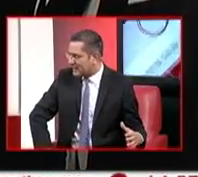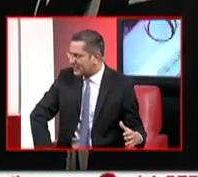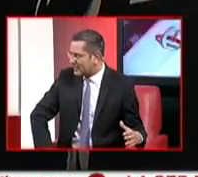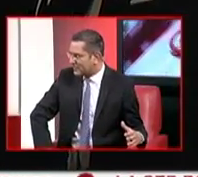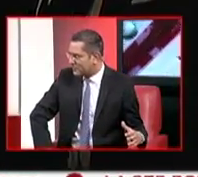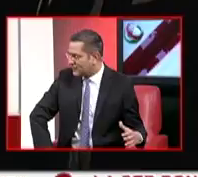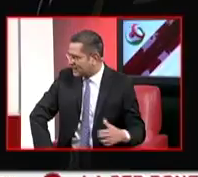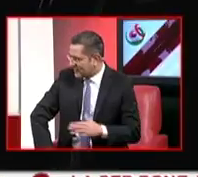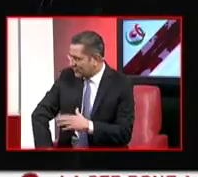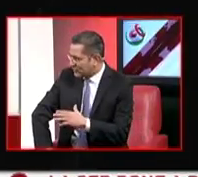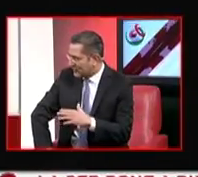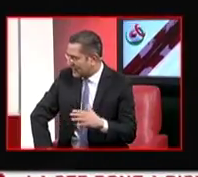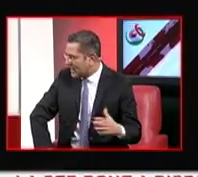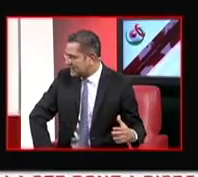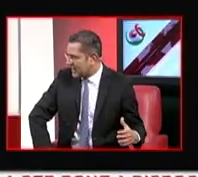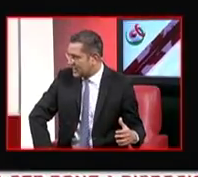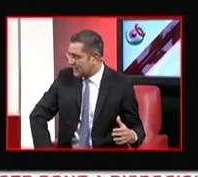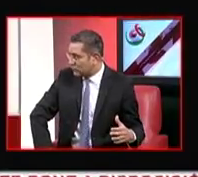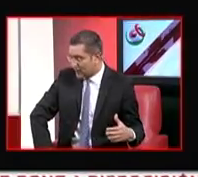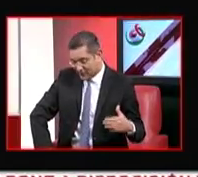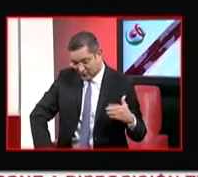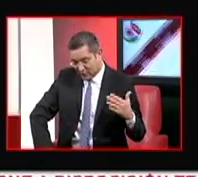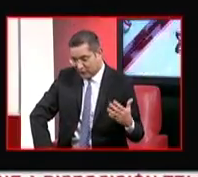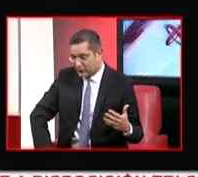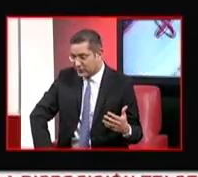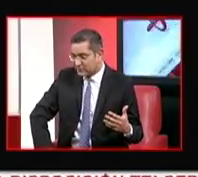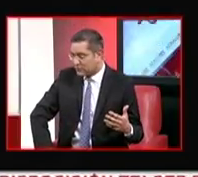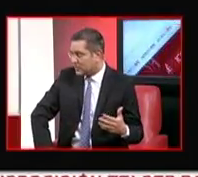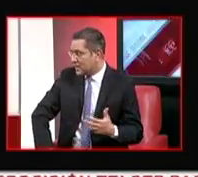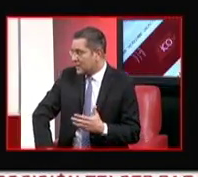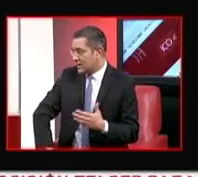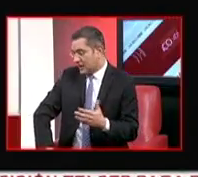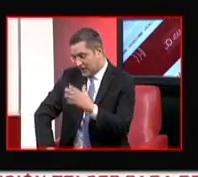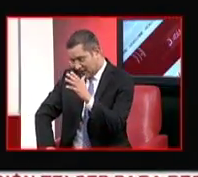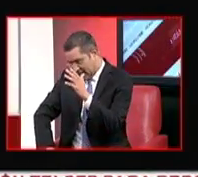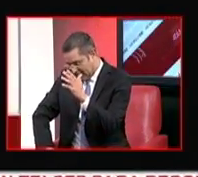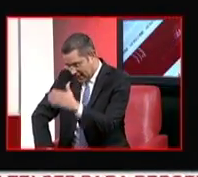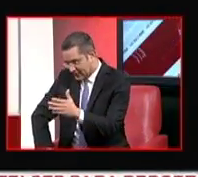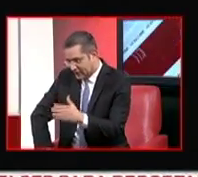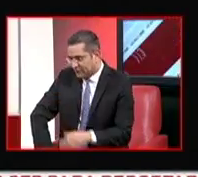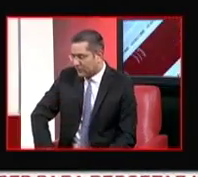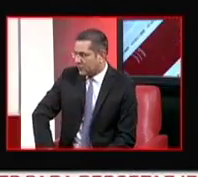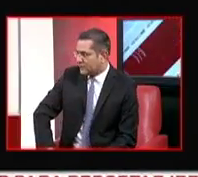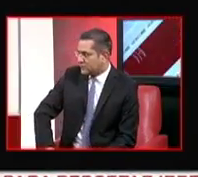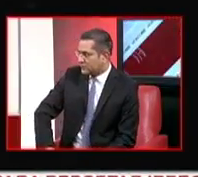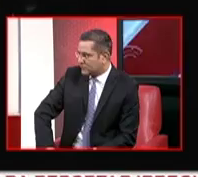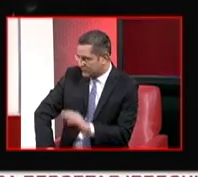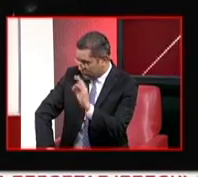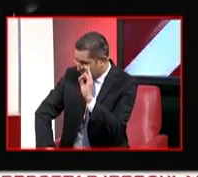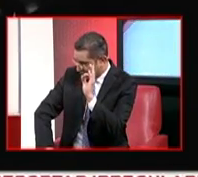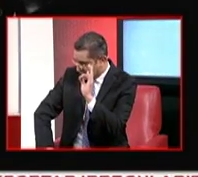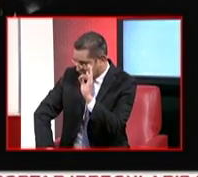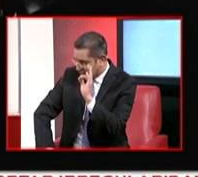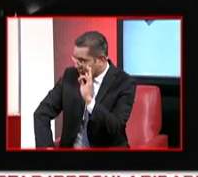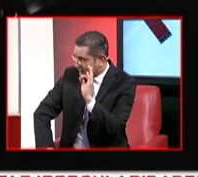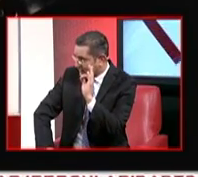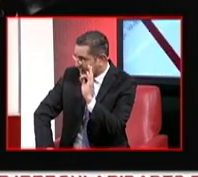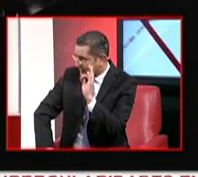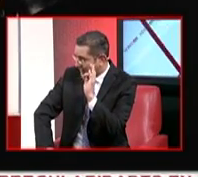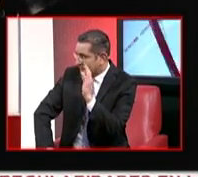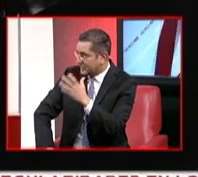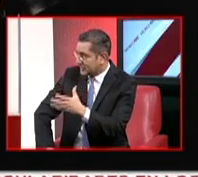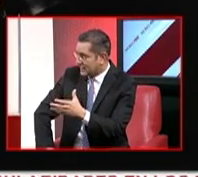saber de los avatares de la literatura que son profundísimos, y dar este tipo de recomendaciones son solo personas